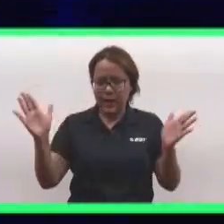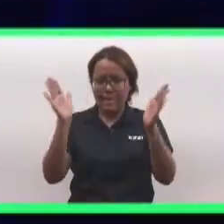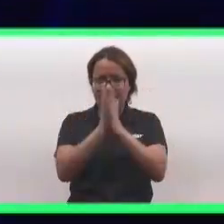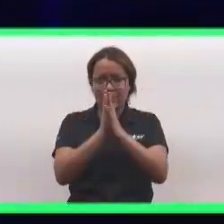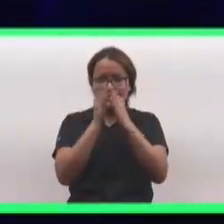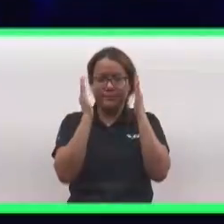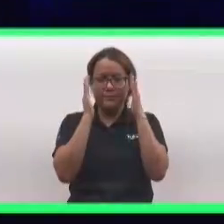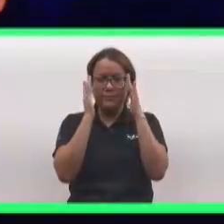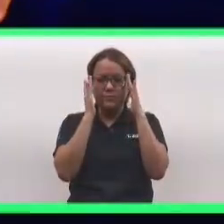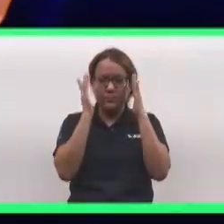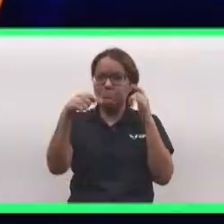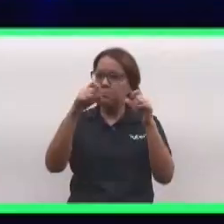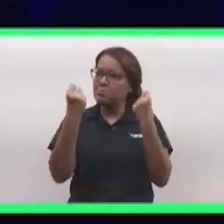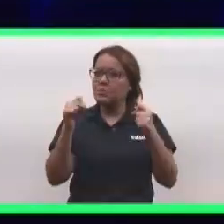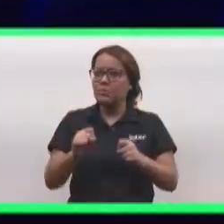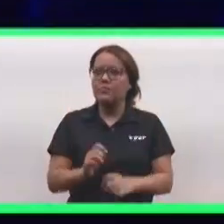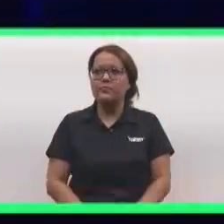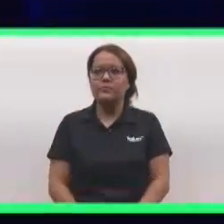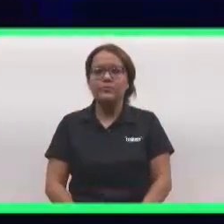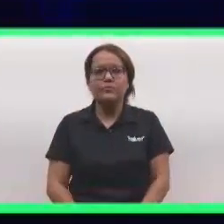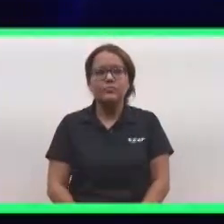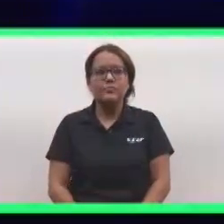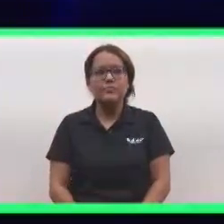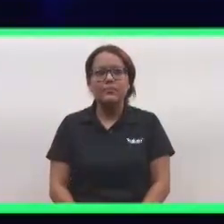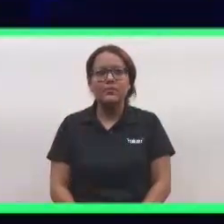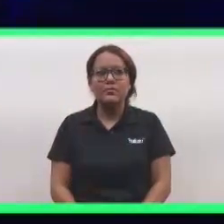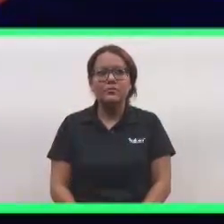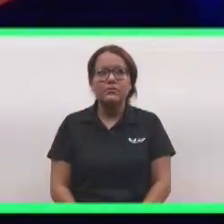dice: amén. Pueden sentarse, amigos y hermanos.